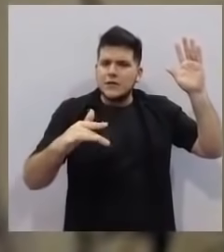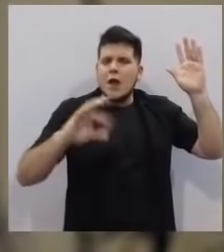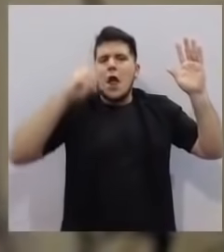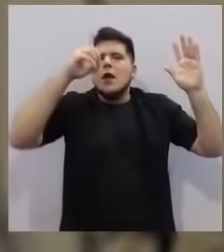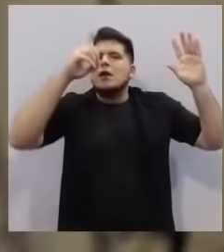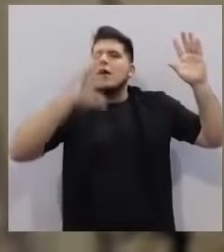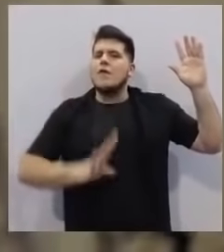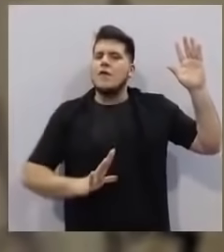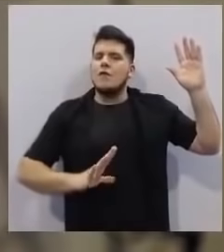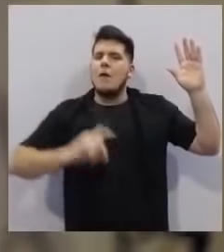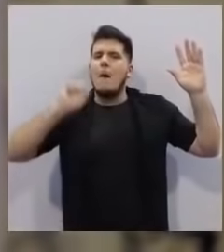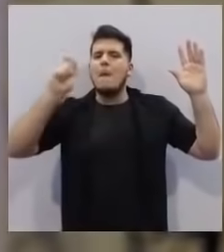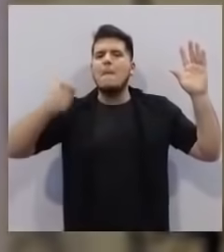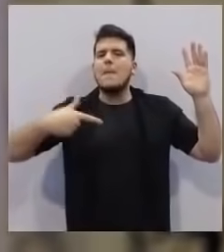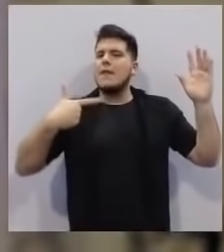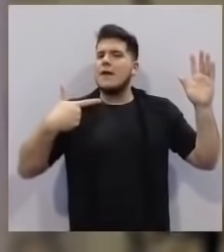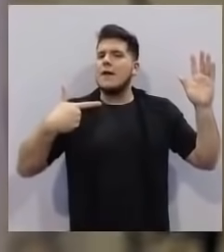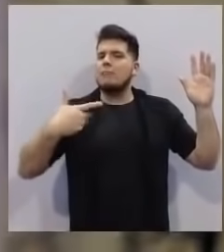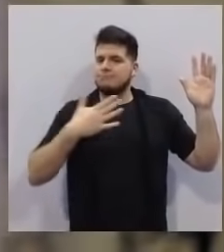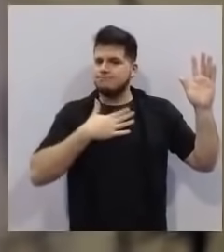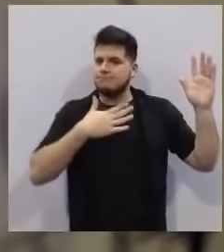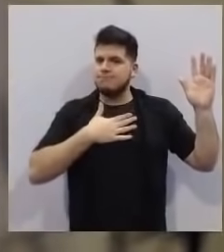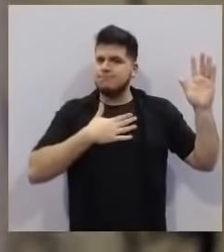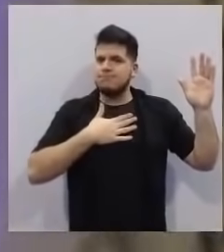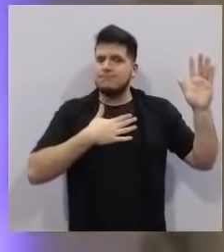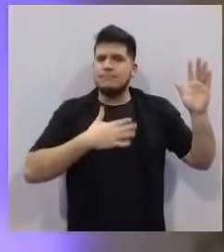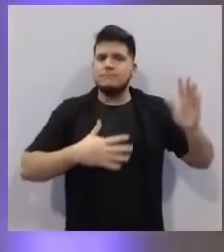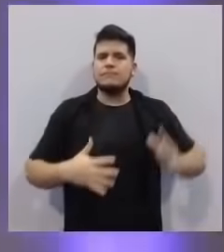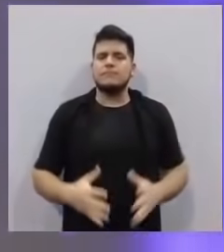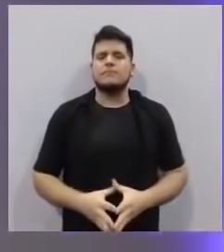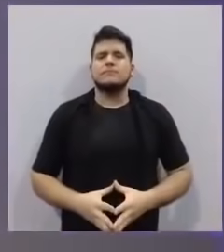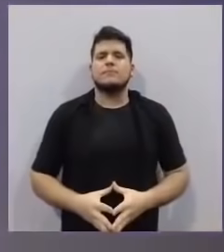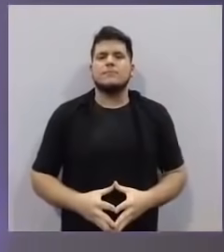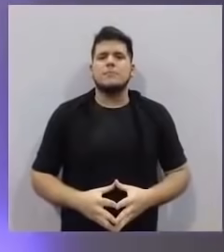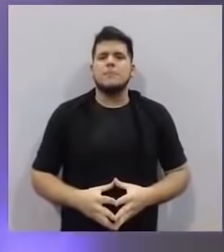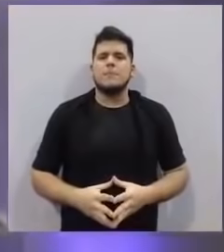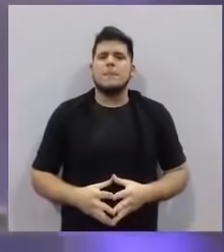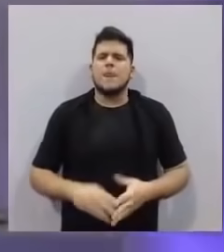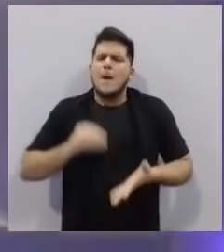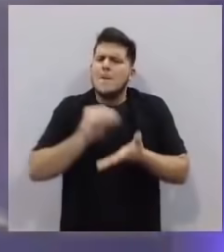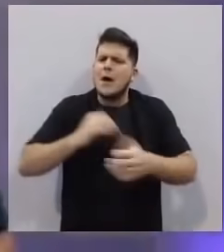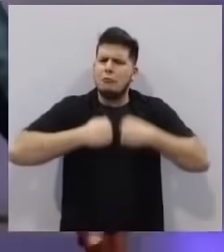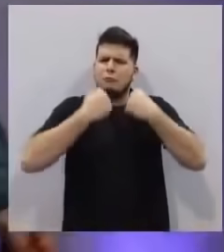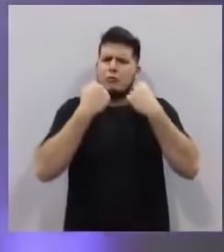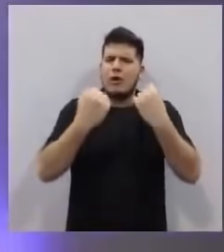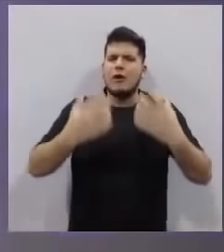es poderosa ella repele a las tinieblas